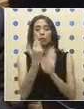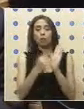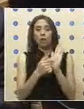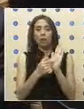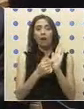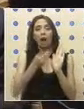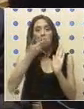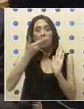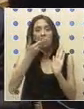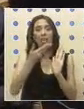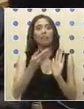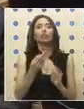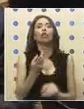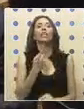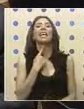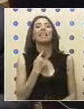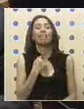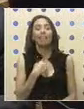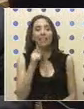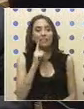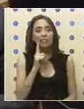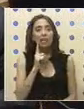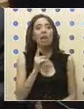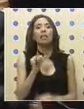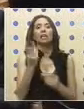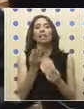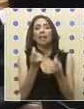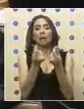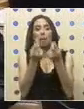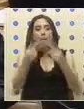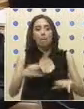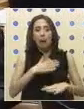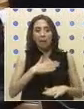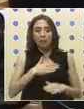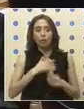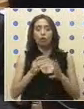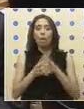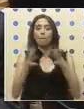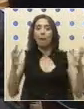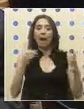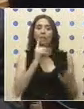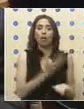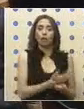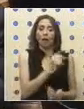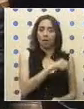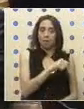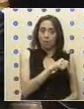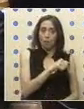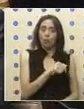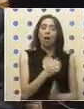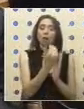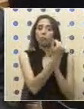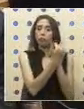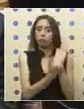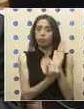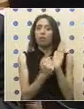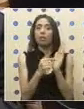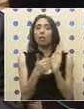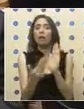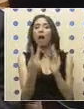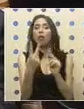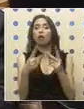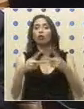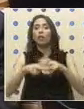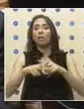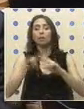patrimonio, más completa, amplia y sustantiva que la que tenemos vigente hasta el día de hoy, que además dispone de dos herramientas fundamentales